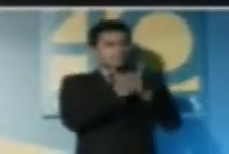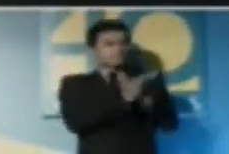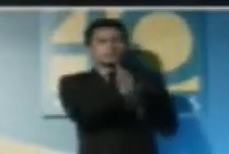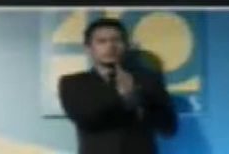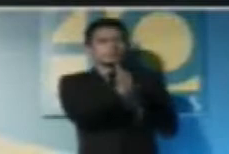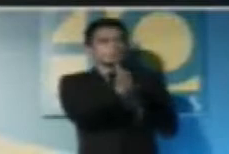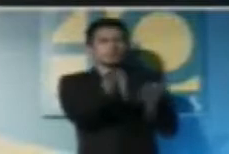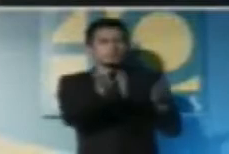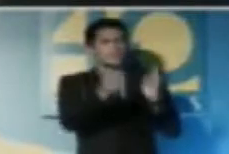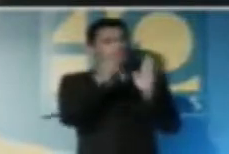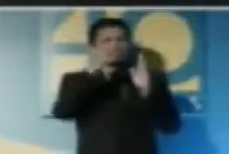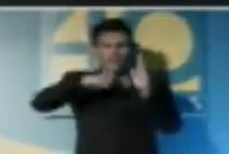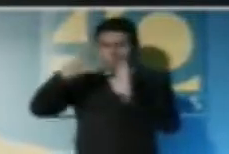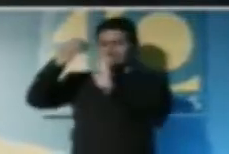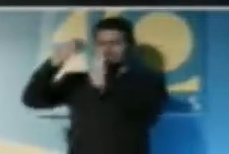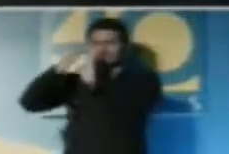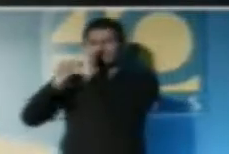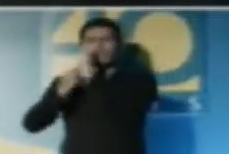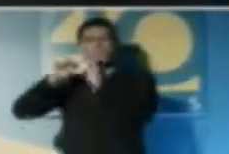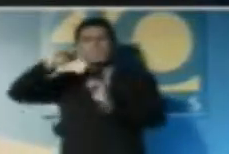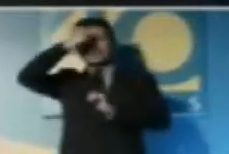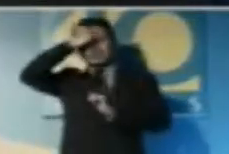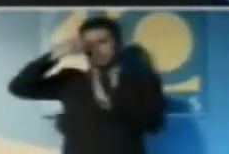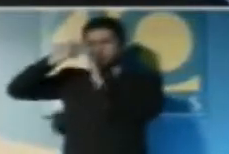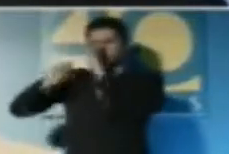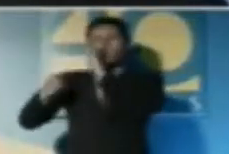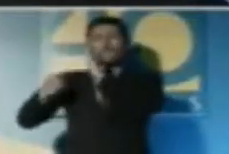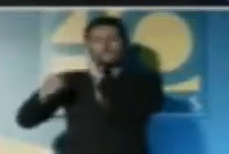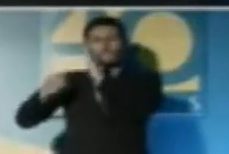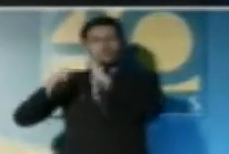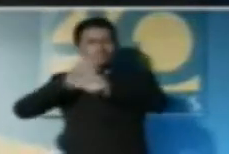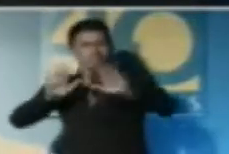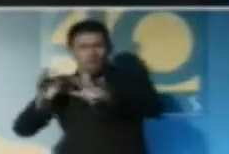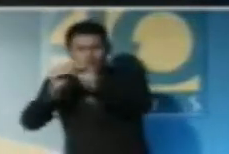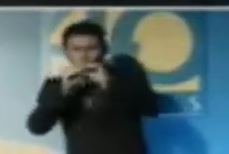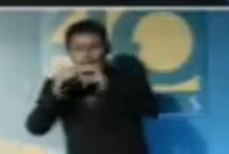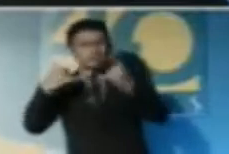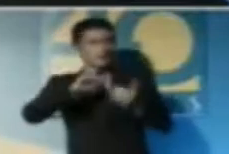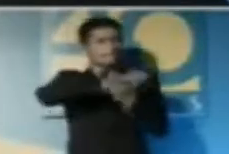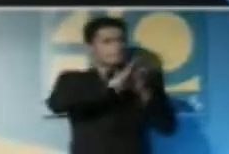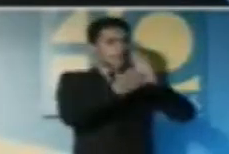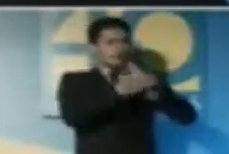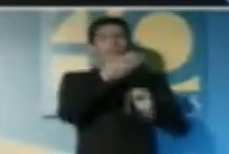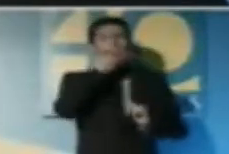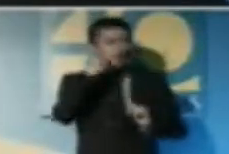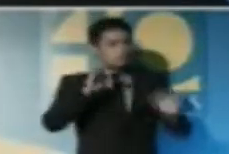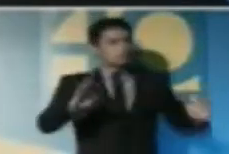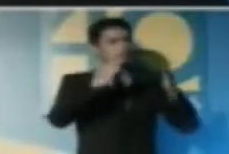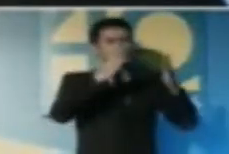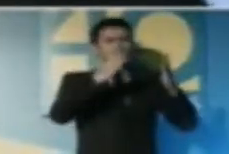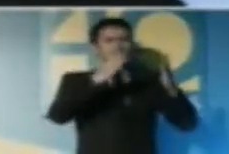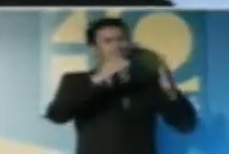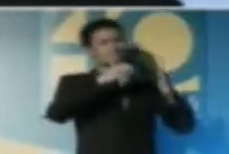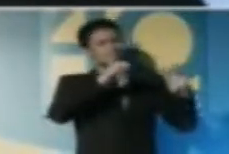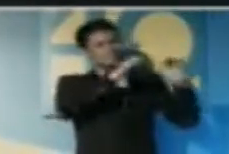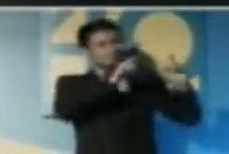valores debemos recuperar para que todos los colombianos entendamos que es mejor vivir en paz a mantenernos en un constante